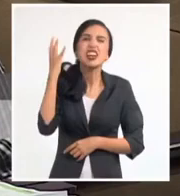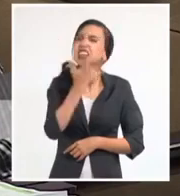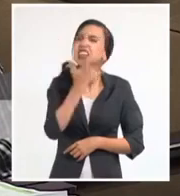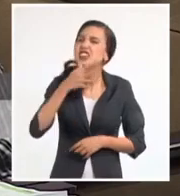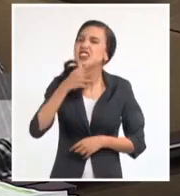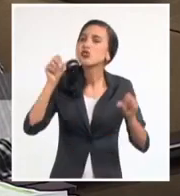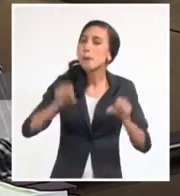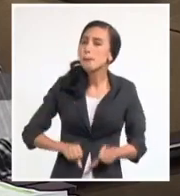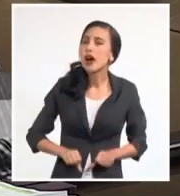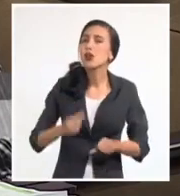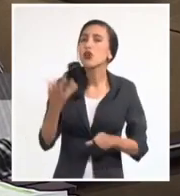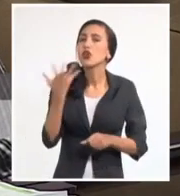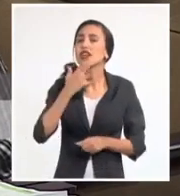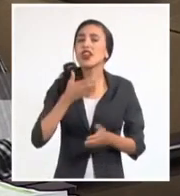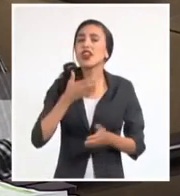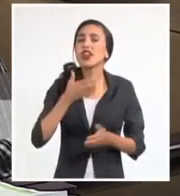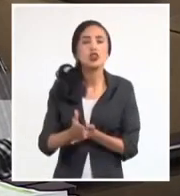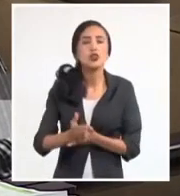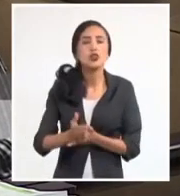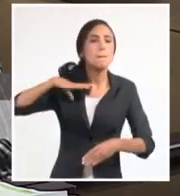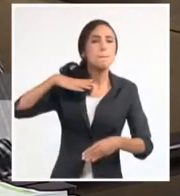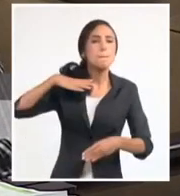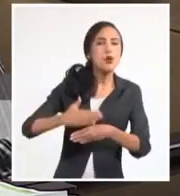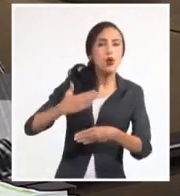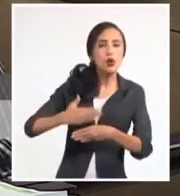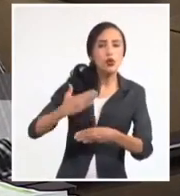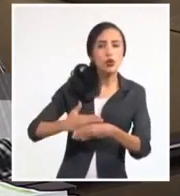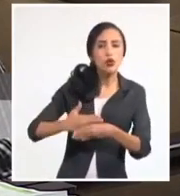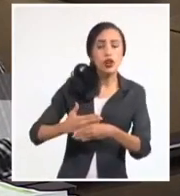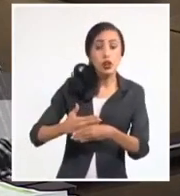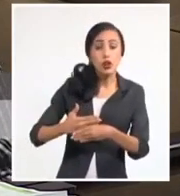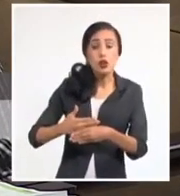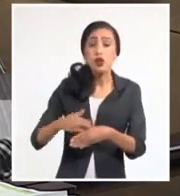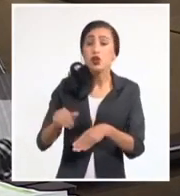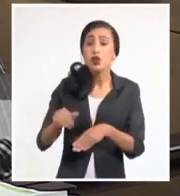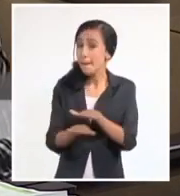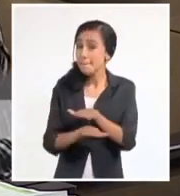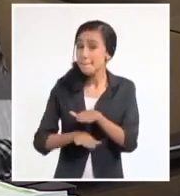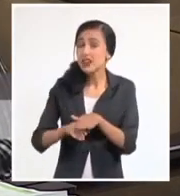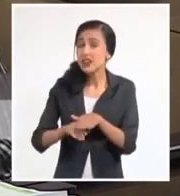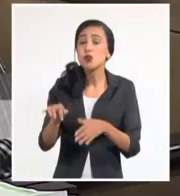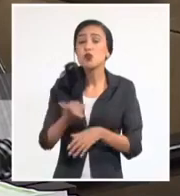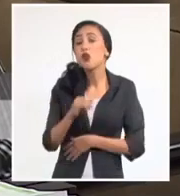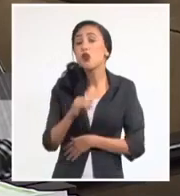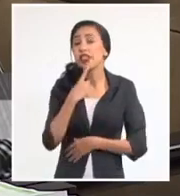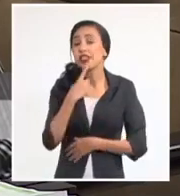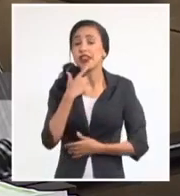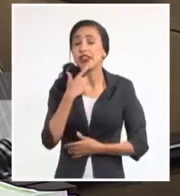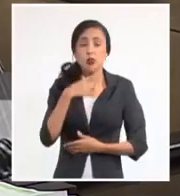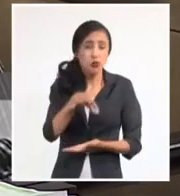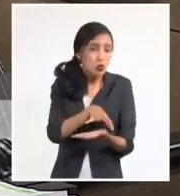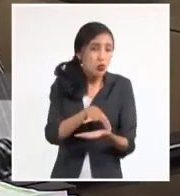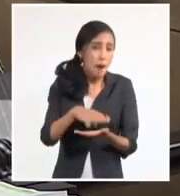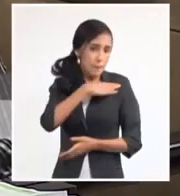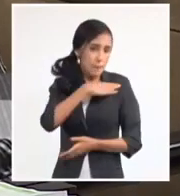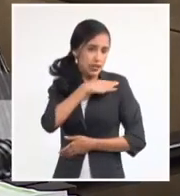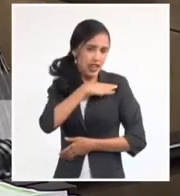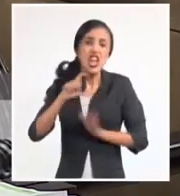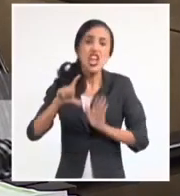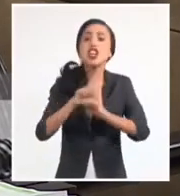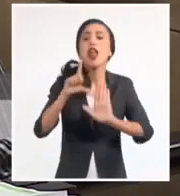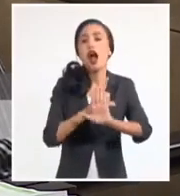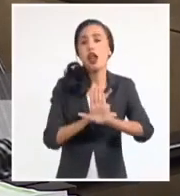quienes mantienen el bloqueo genocida junto con una base ilegal en Guantánamo. Y esa cultura, ese